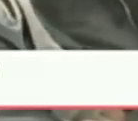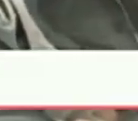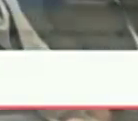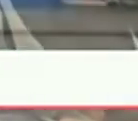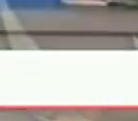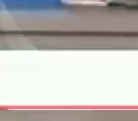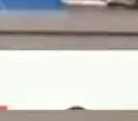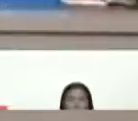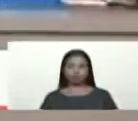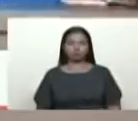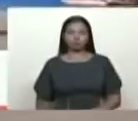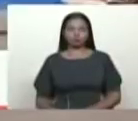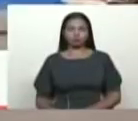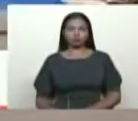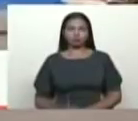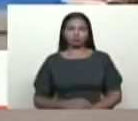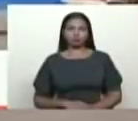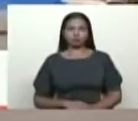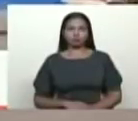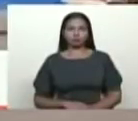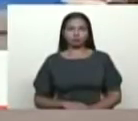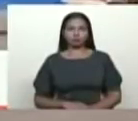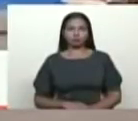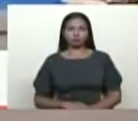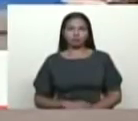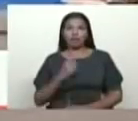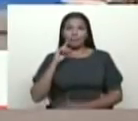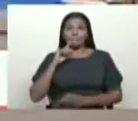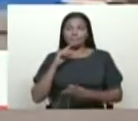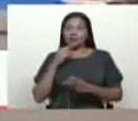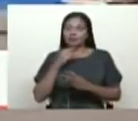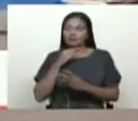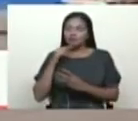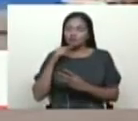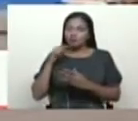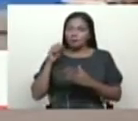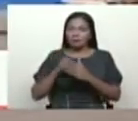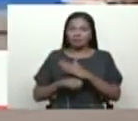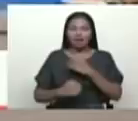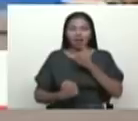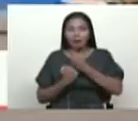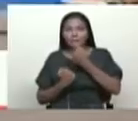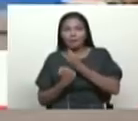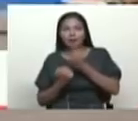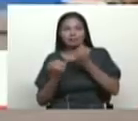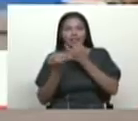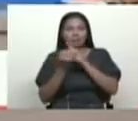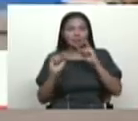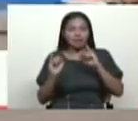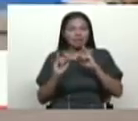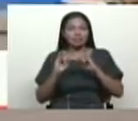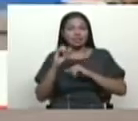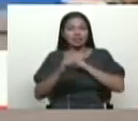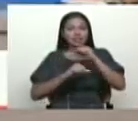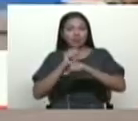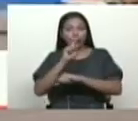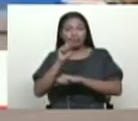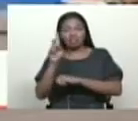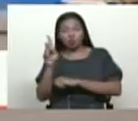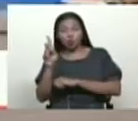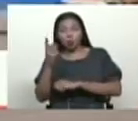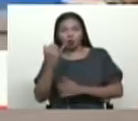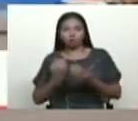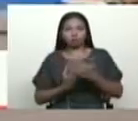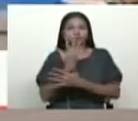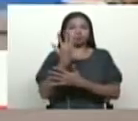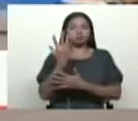empezó la contraofensiva de 10 años para desmembrar las bases independentistas del siglo XXI que habían